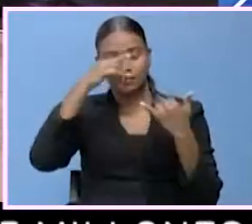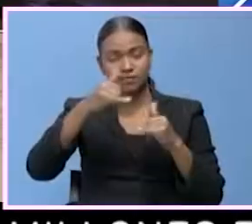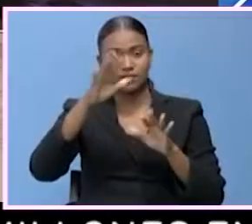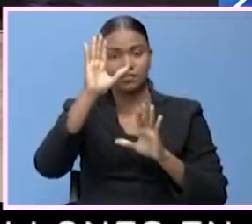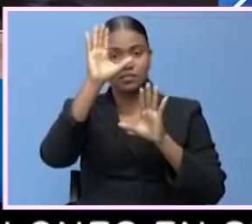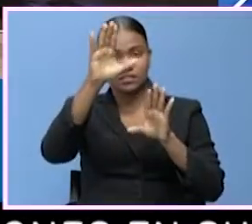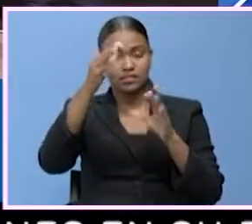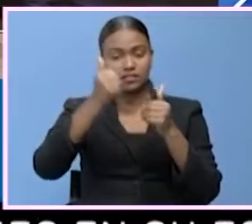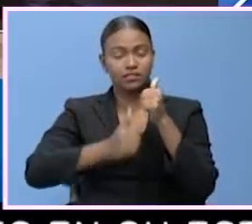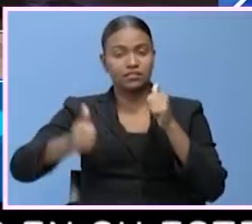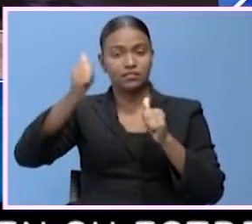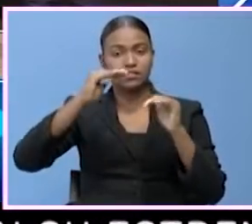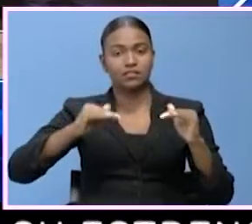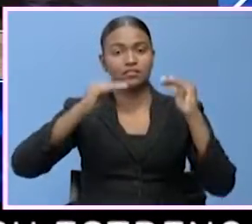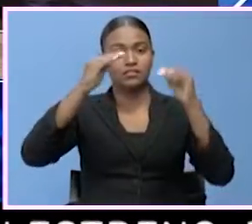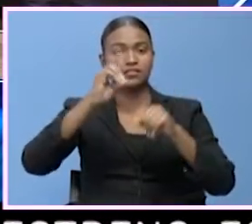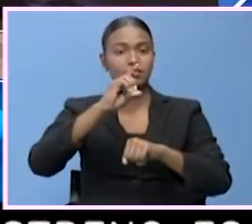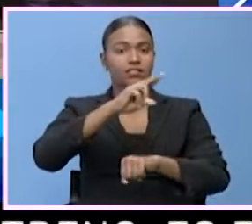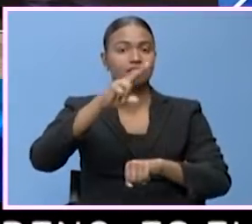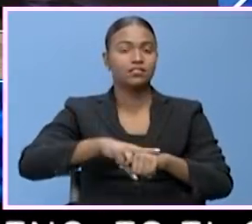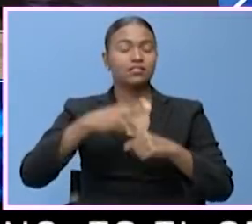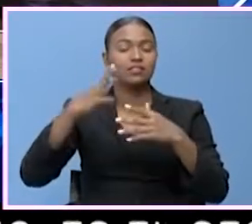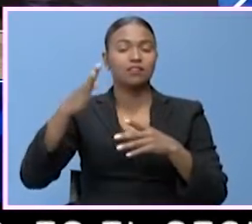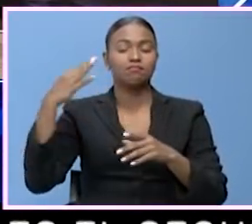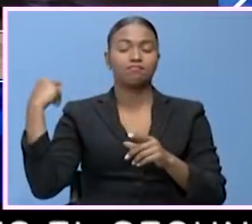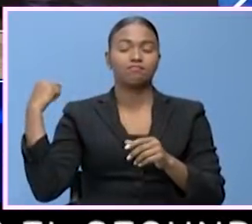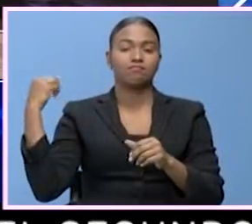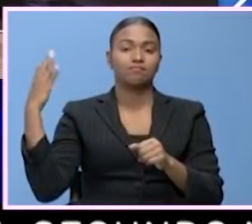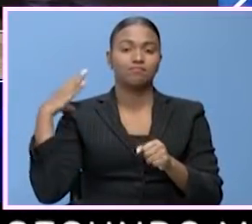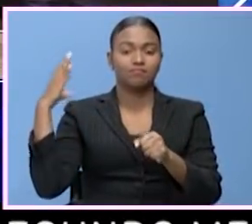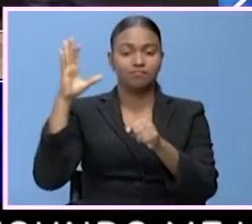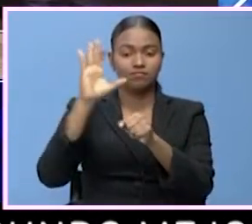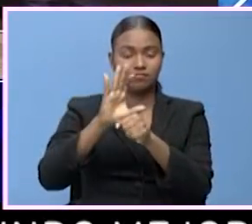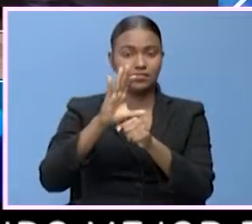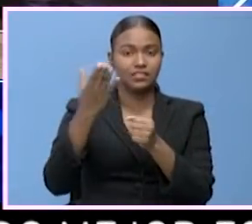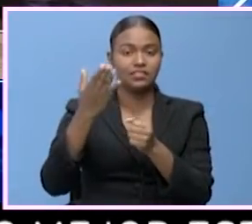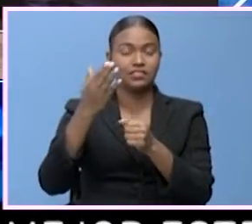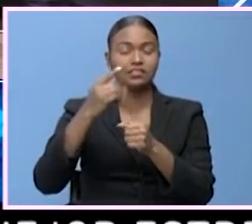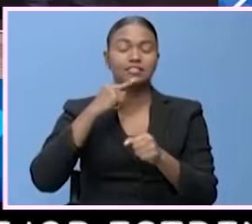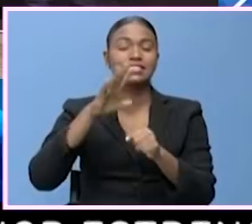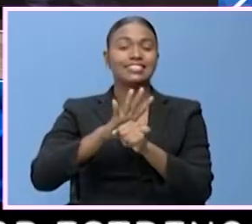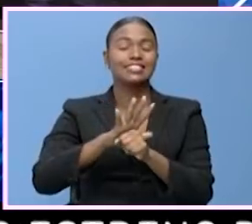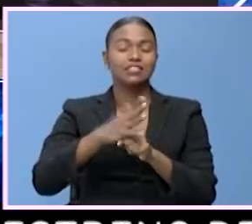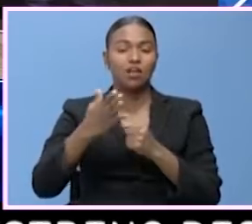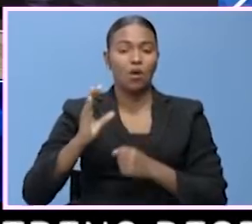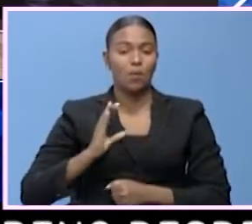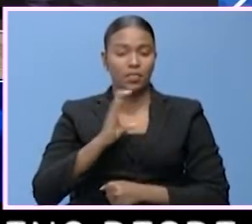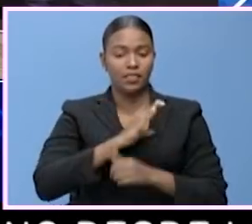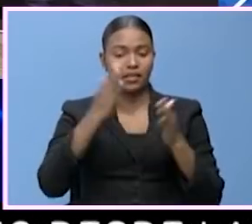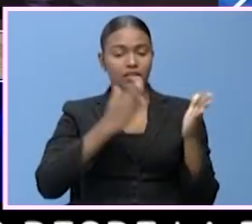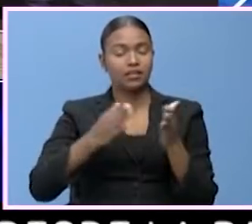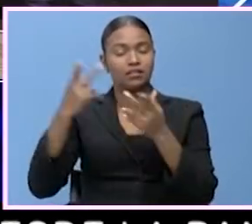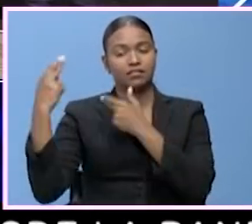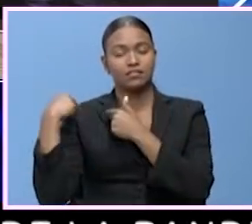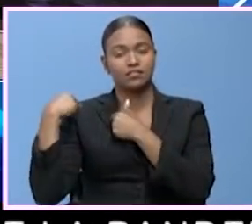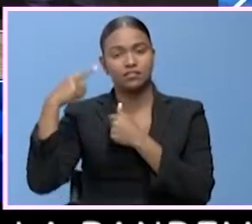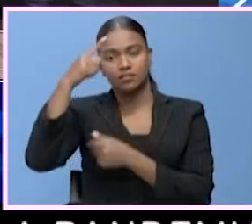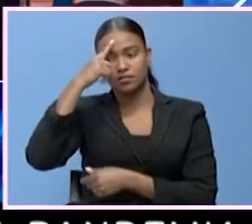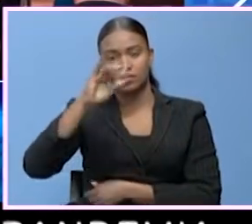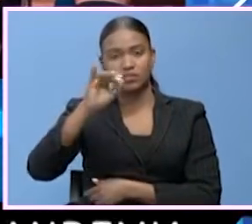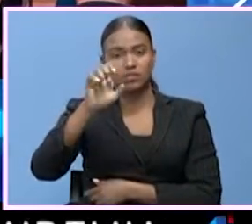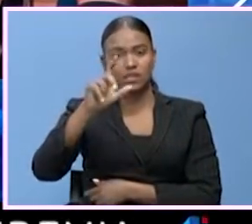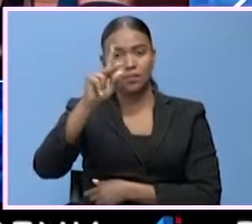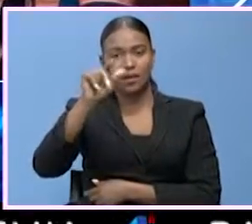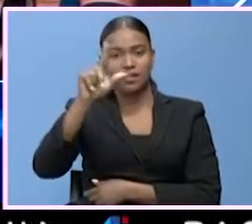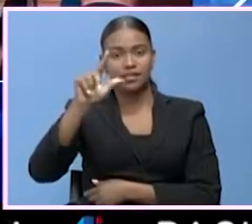de baloncesto superior del Distrito Nacional. Hoy fue juramentado su comité organizador presidido por el señor José